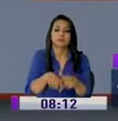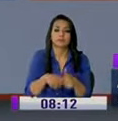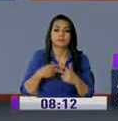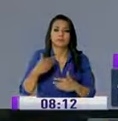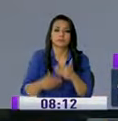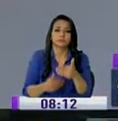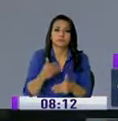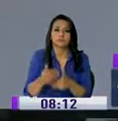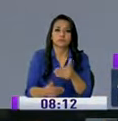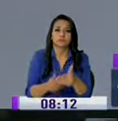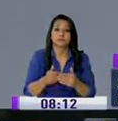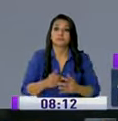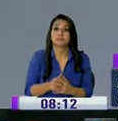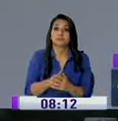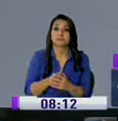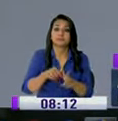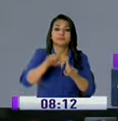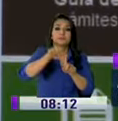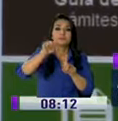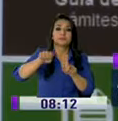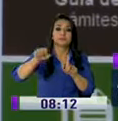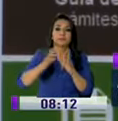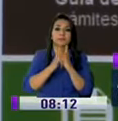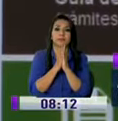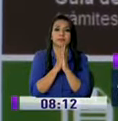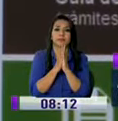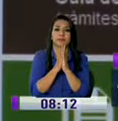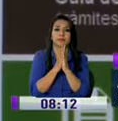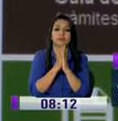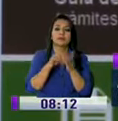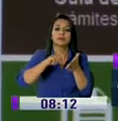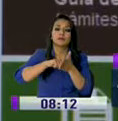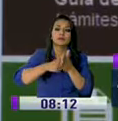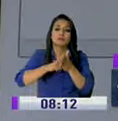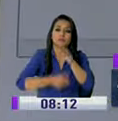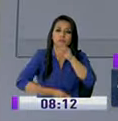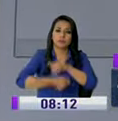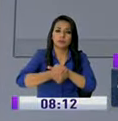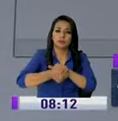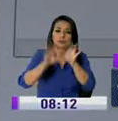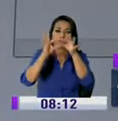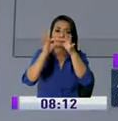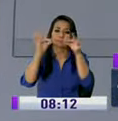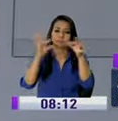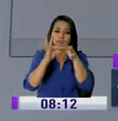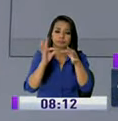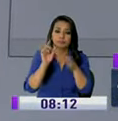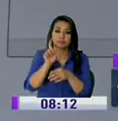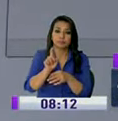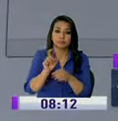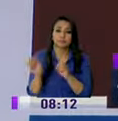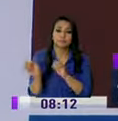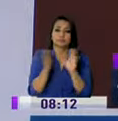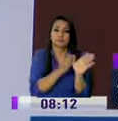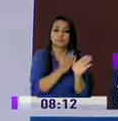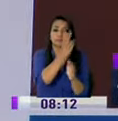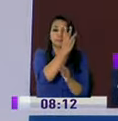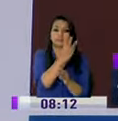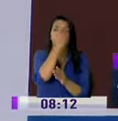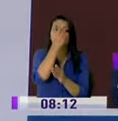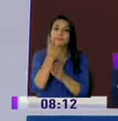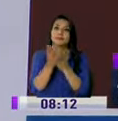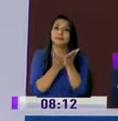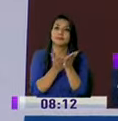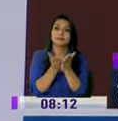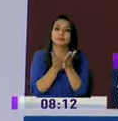proceso. El sistema le solicitará una cuenta de usuario y una clave. Debe seguir los pasos y luego dirigirse al portal de servicios